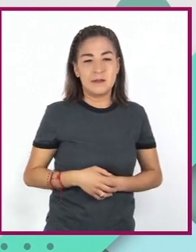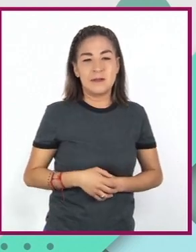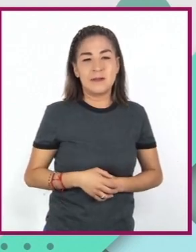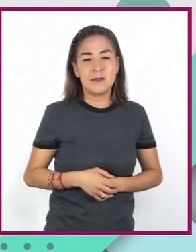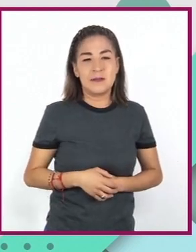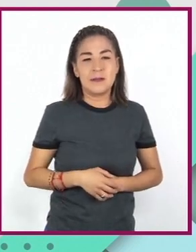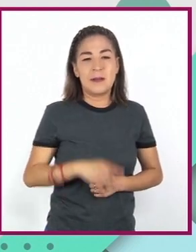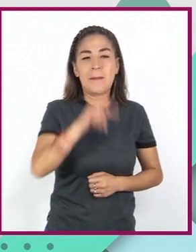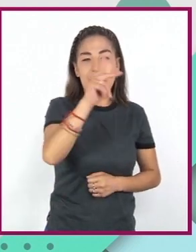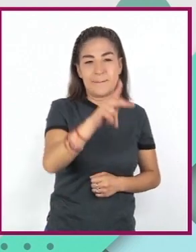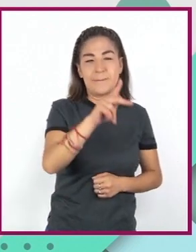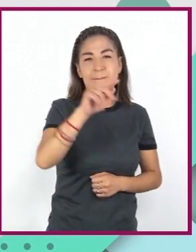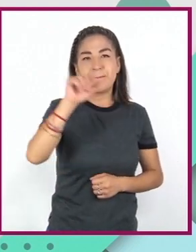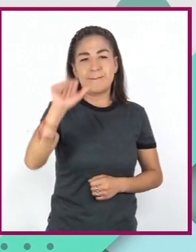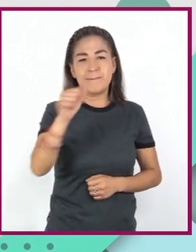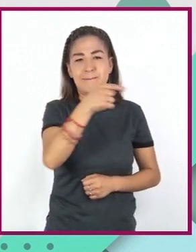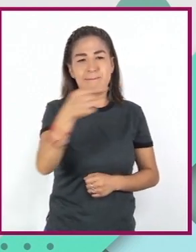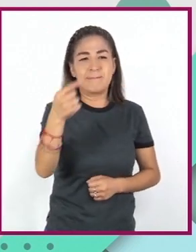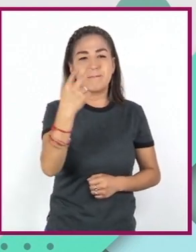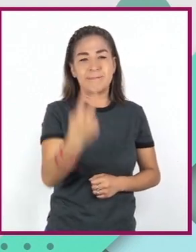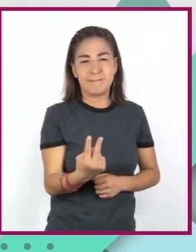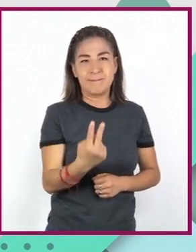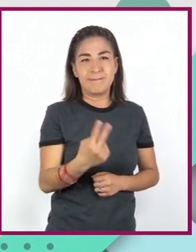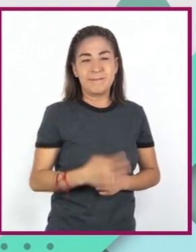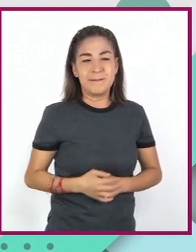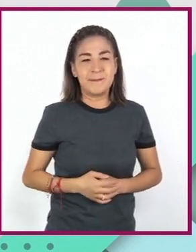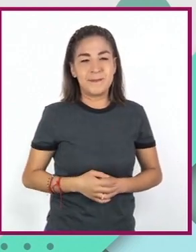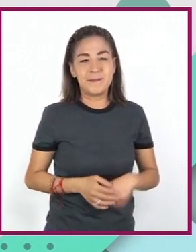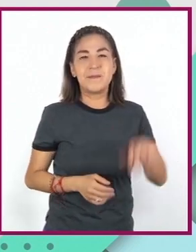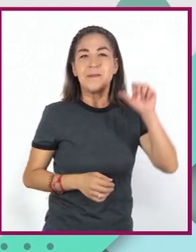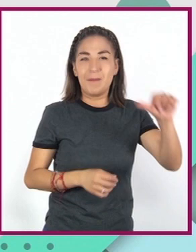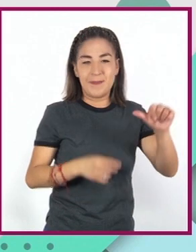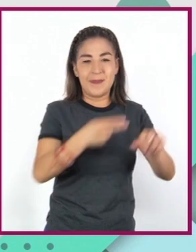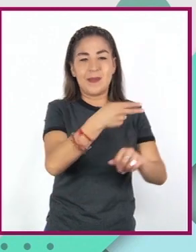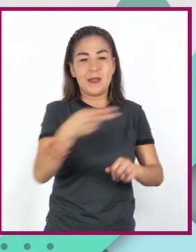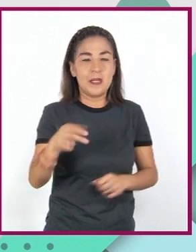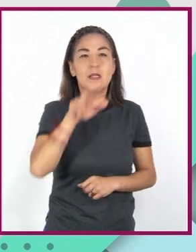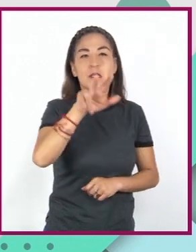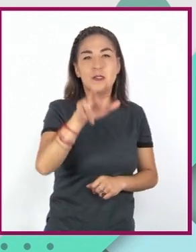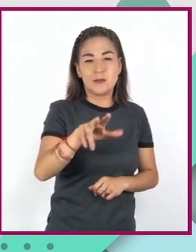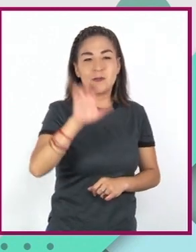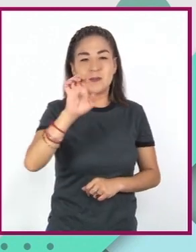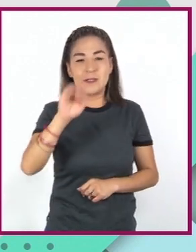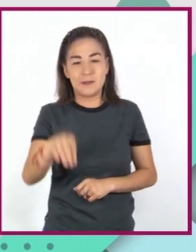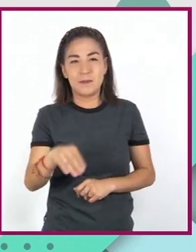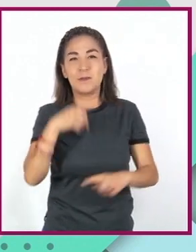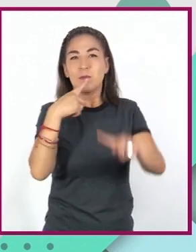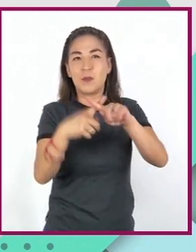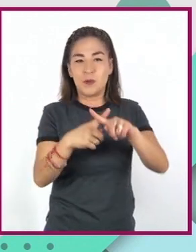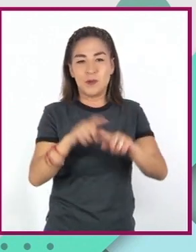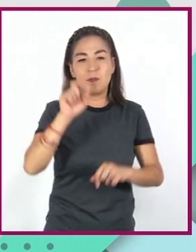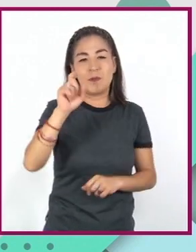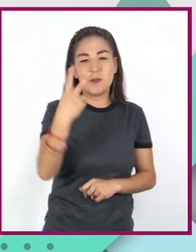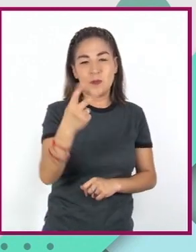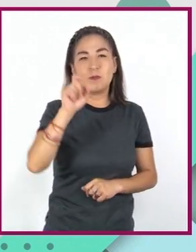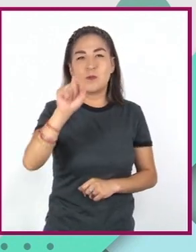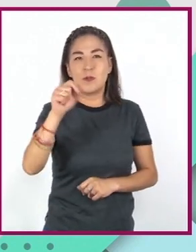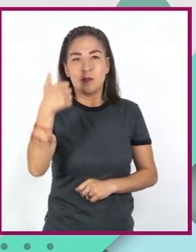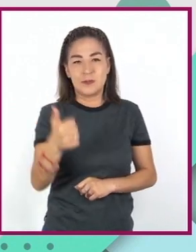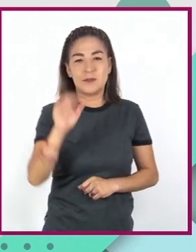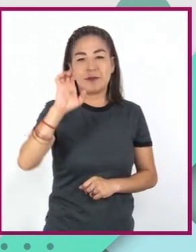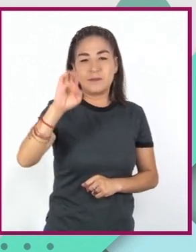perímetro por apotema entre 2. El área es igual a 18 centímetros por